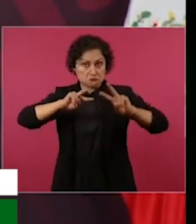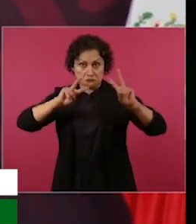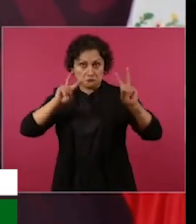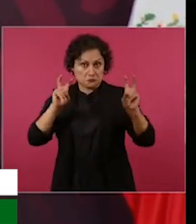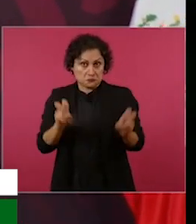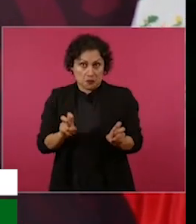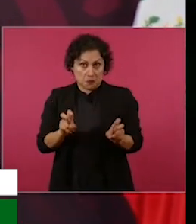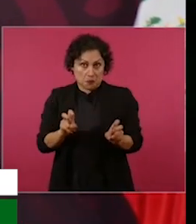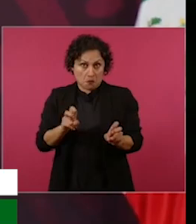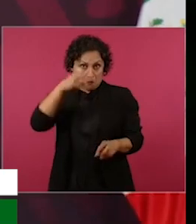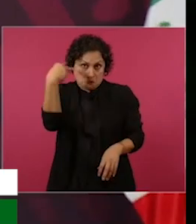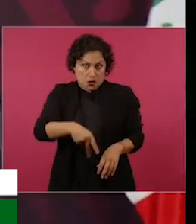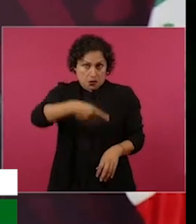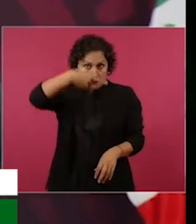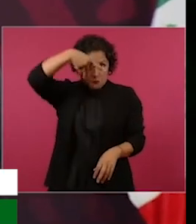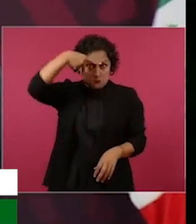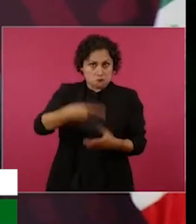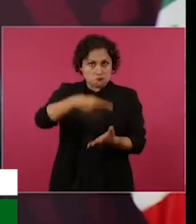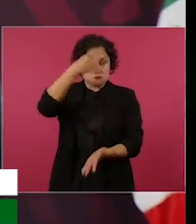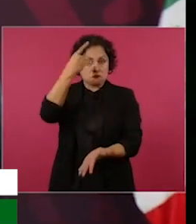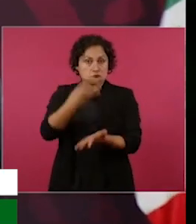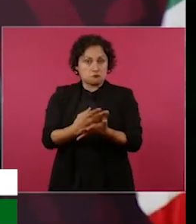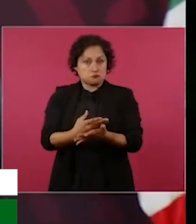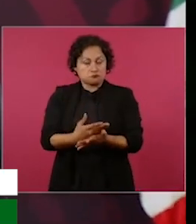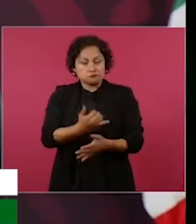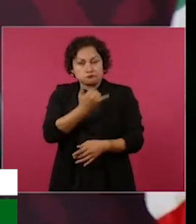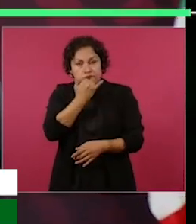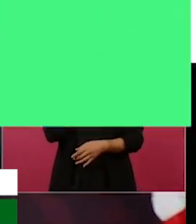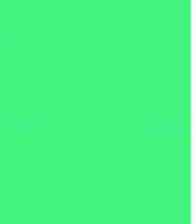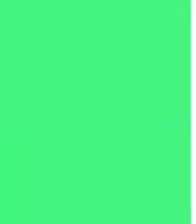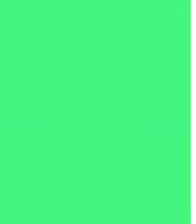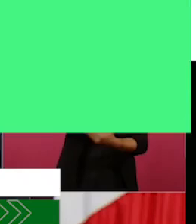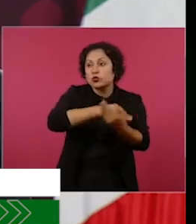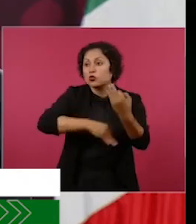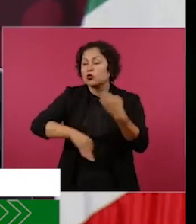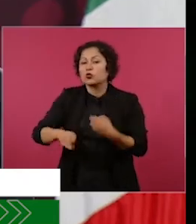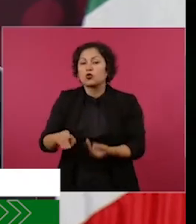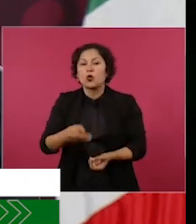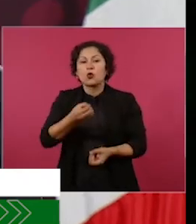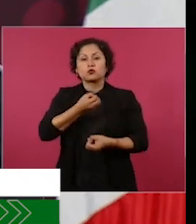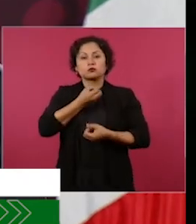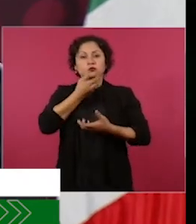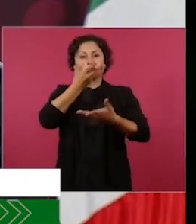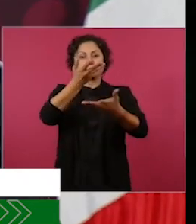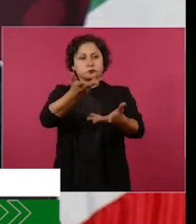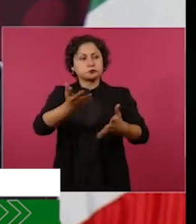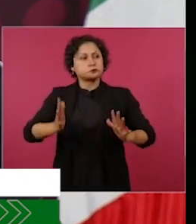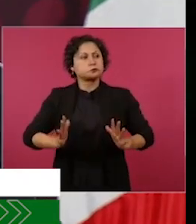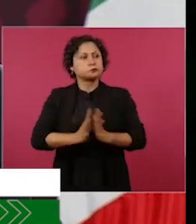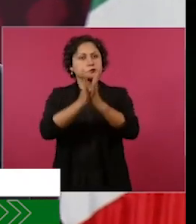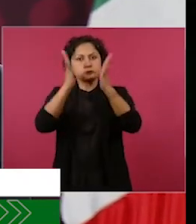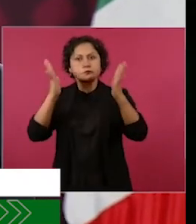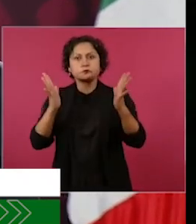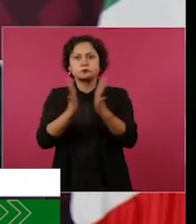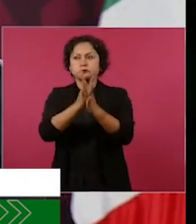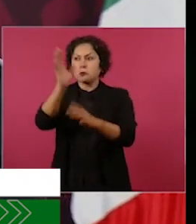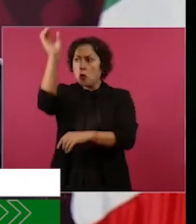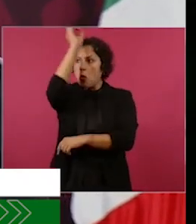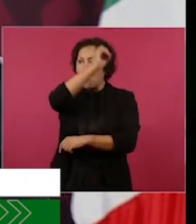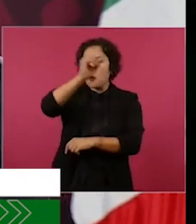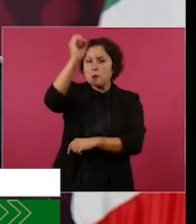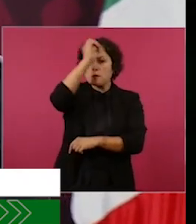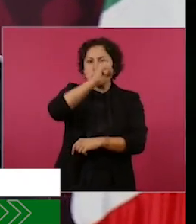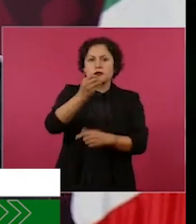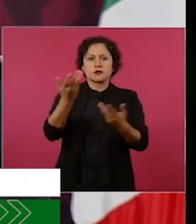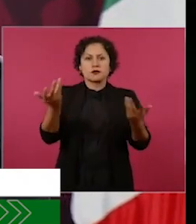los mexicanos? ¿Quiénes autorizó a ellos? López Obrador celebró que la primera comisión de la